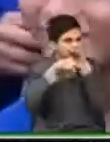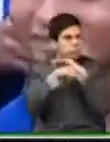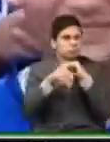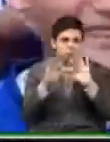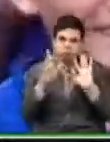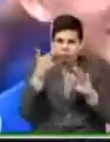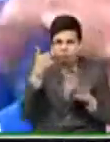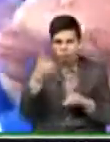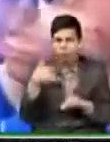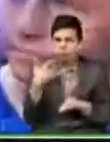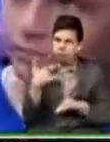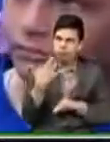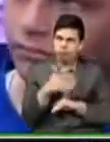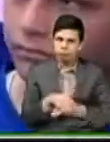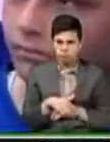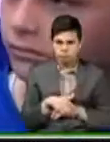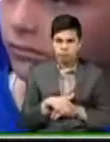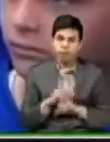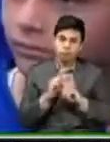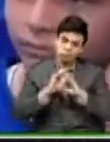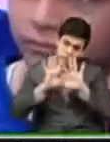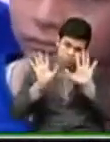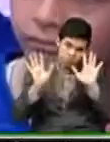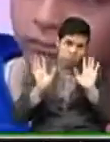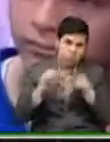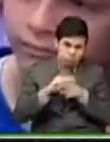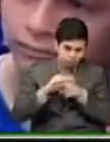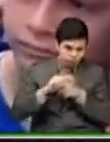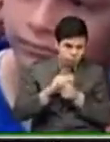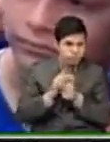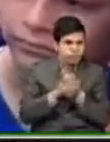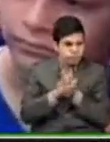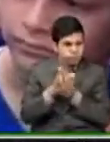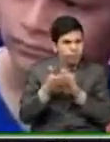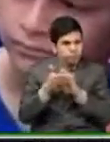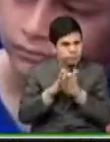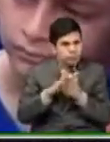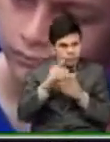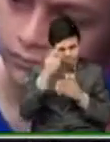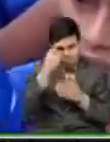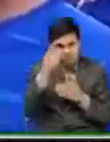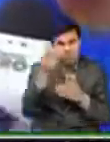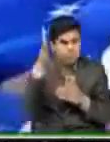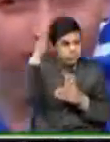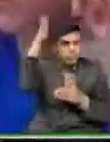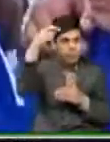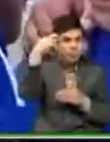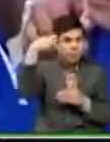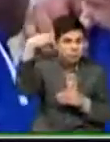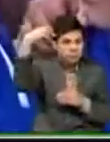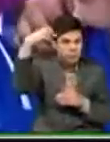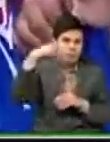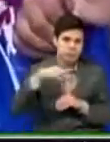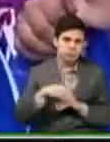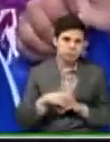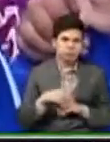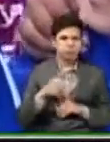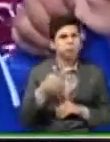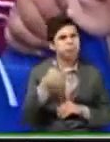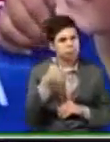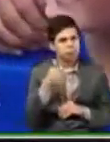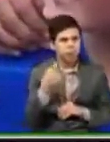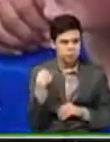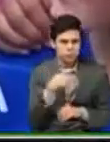eso, me ha parecido muy bonito. Sí, señor, para seguir con las bases y todo eso y llegar a ser profesional. Muy bueno porque